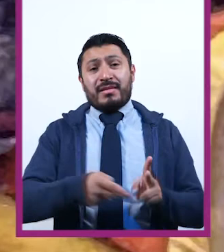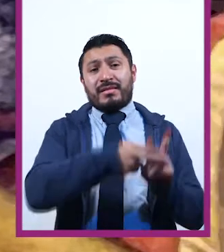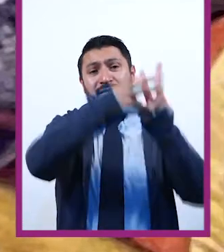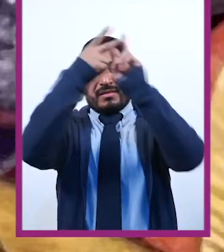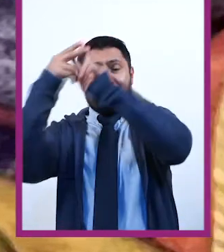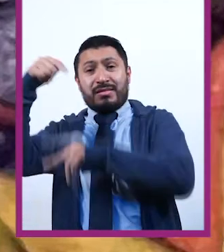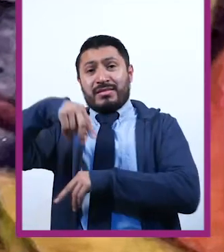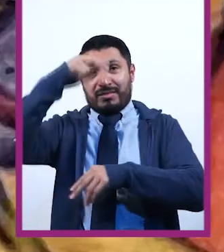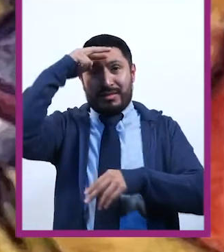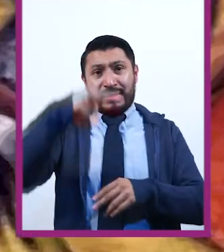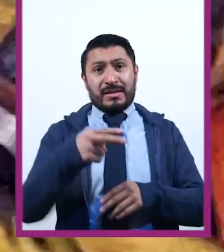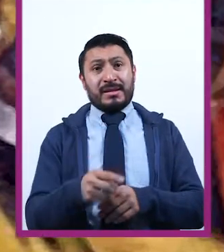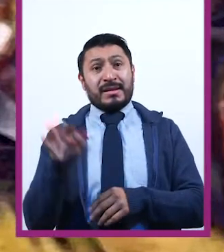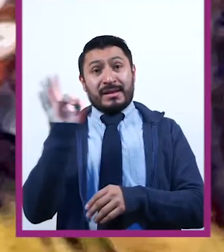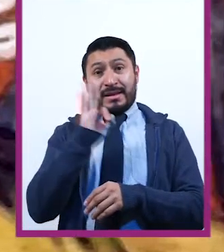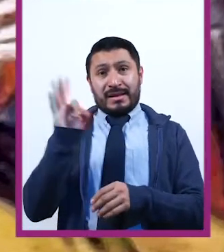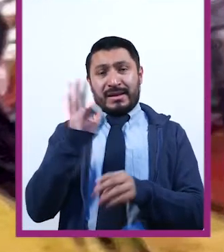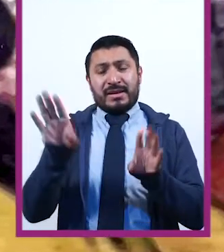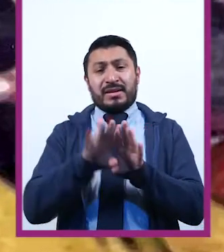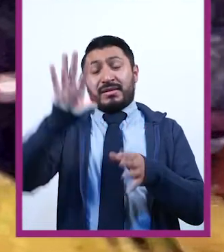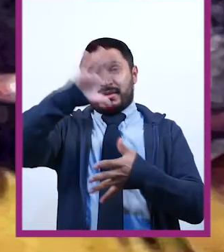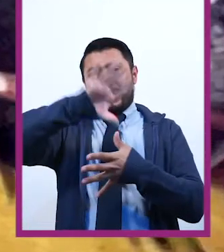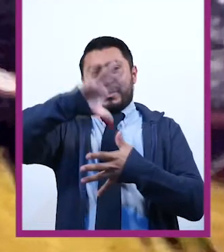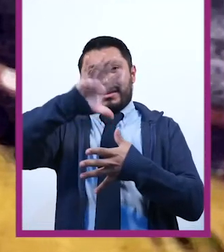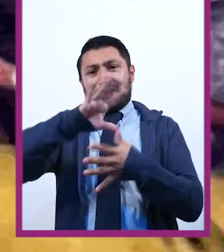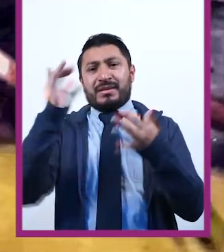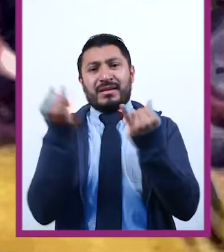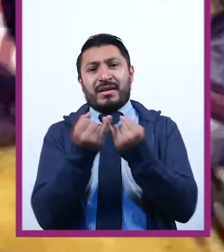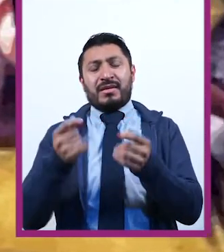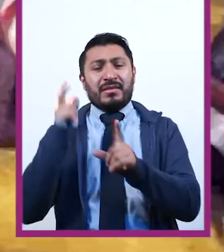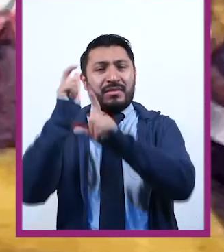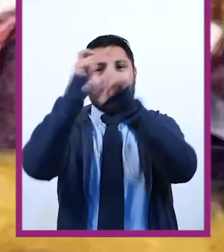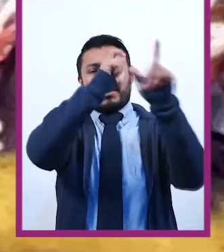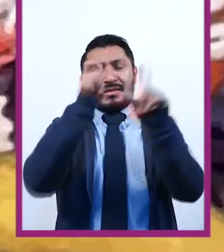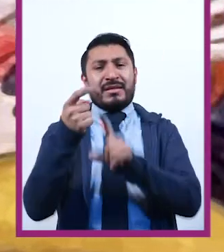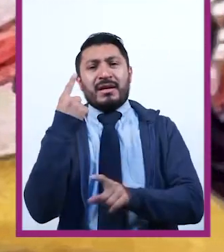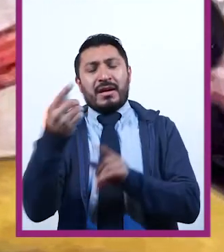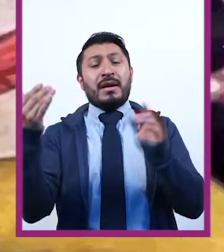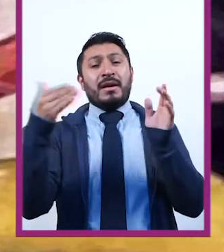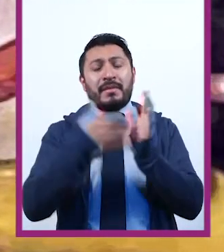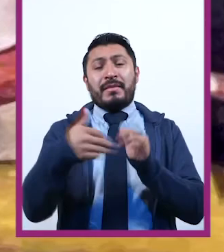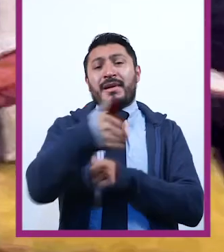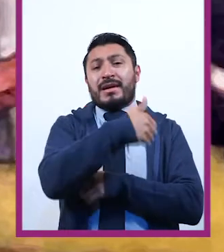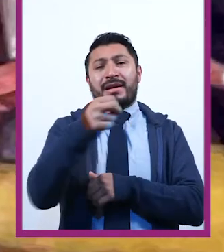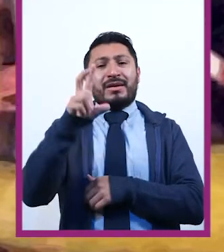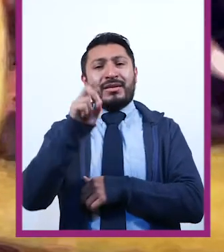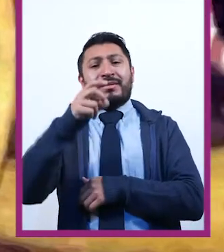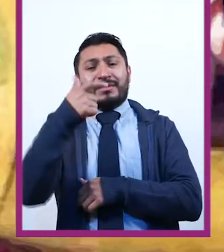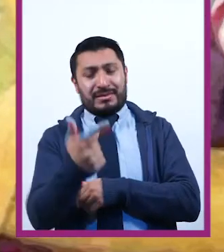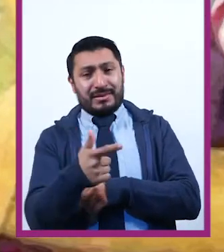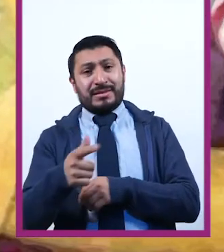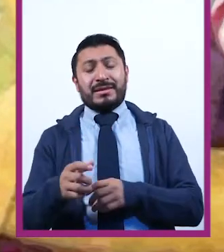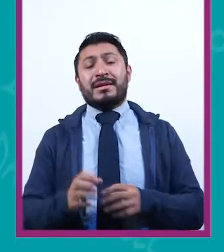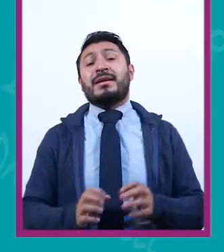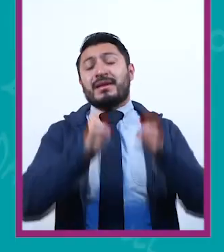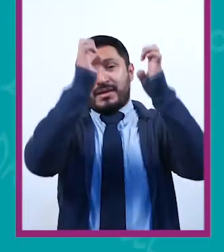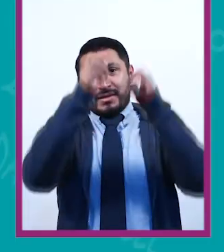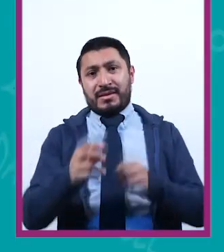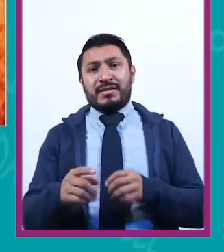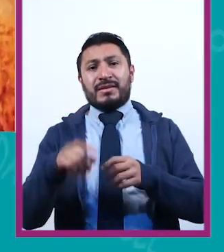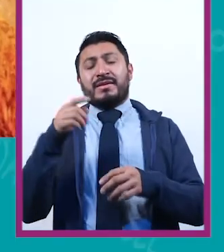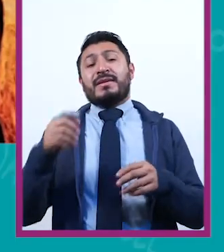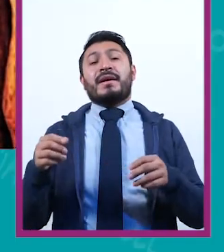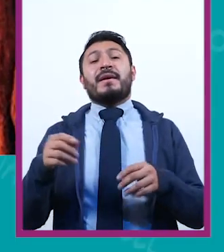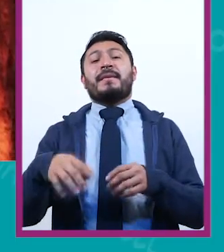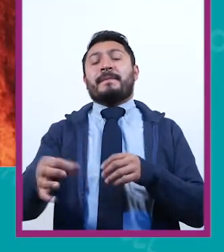y astronomía en México, y tal vez en América, fue fundada en 1637 en la Facultad